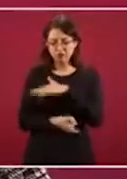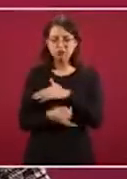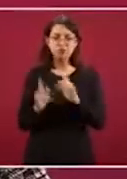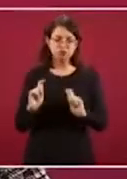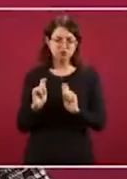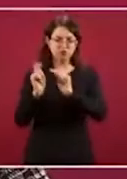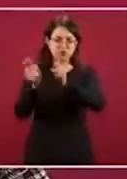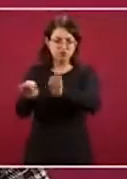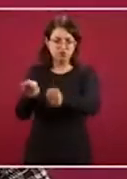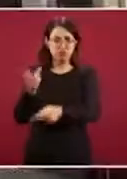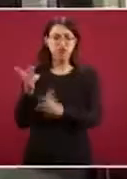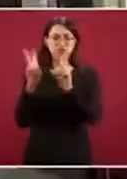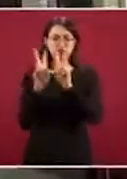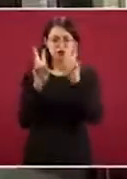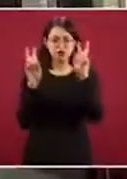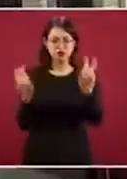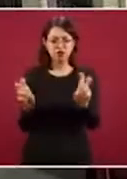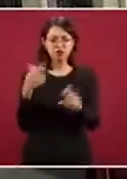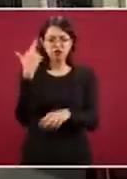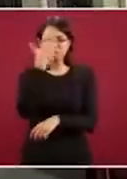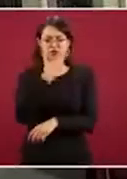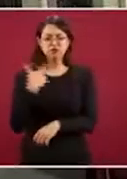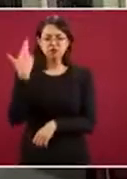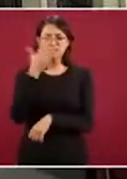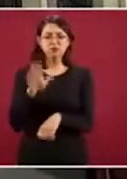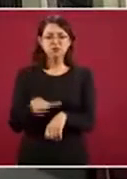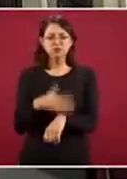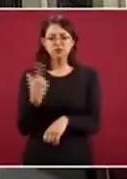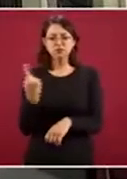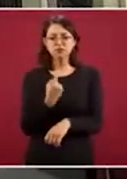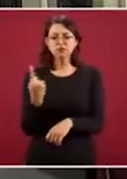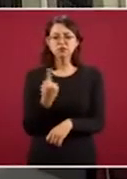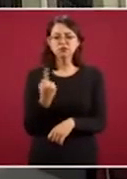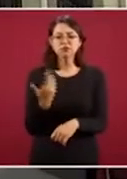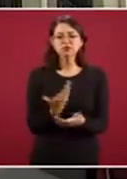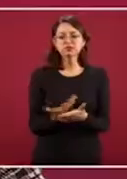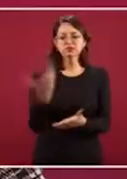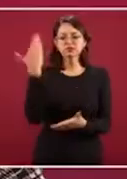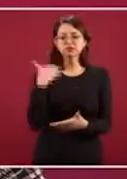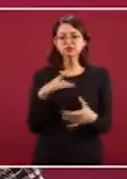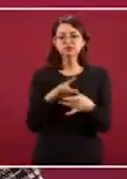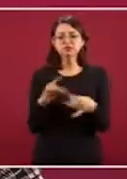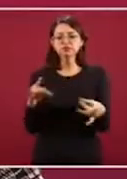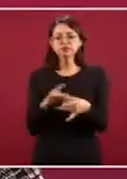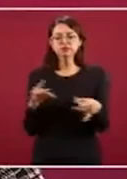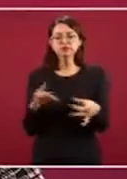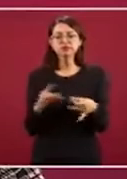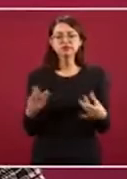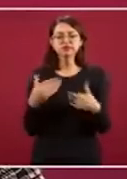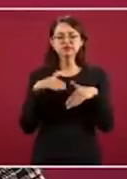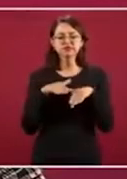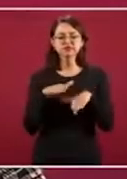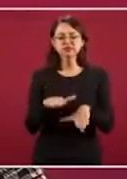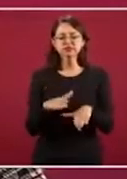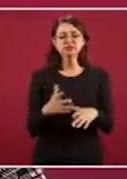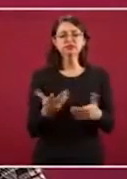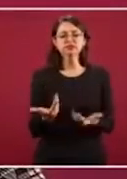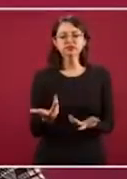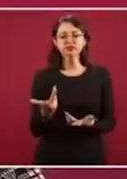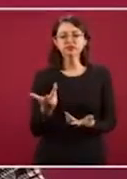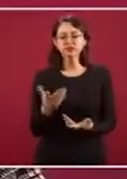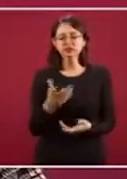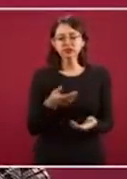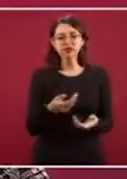y lo está analizando porque como salió hace algunos meses decidió respecto del mismo ejercer la facultad